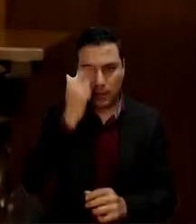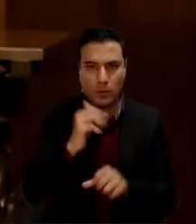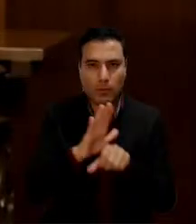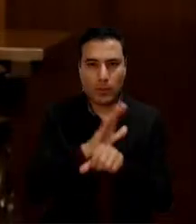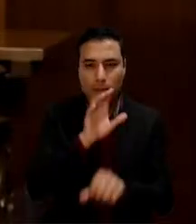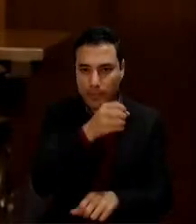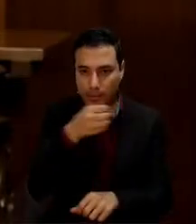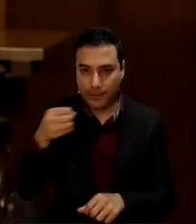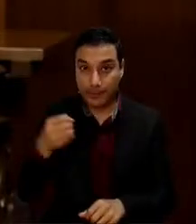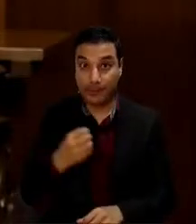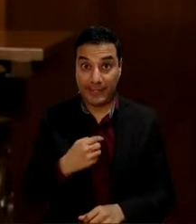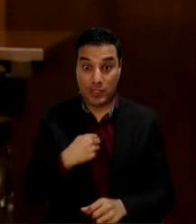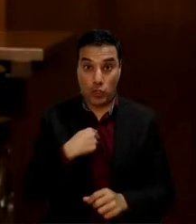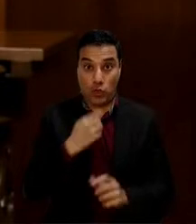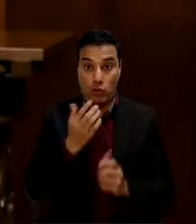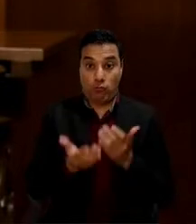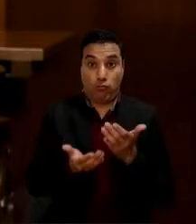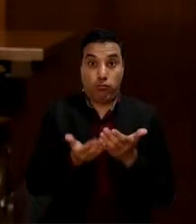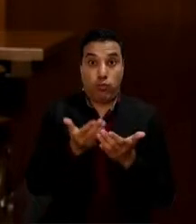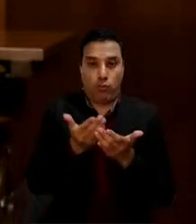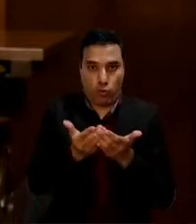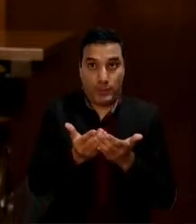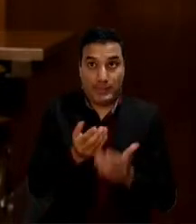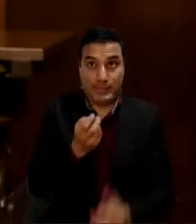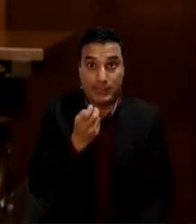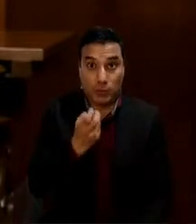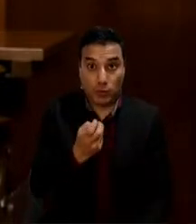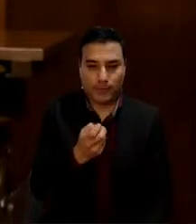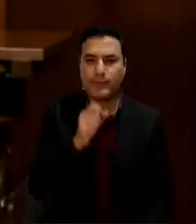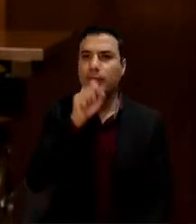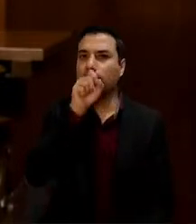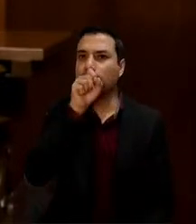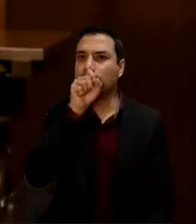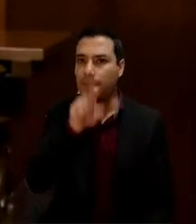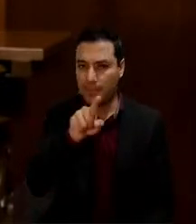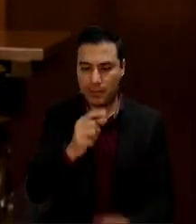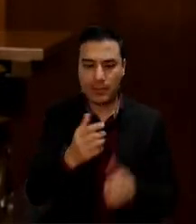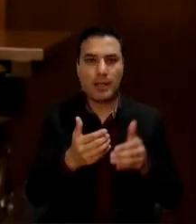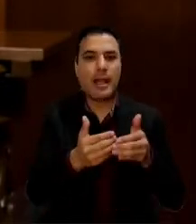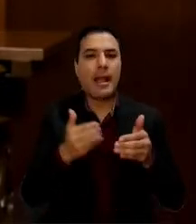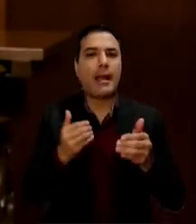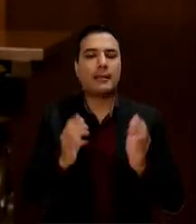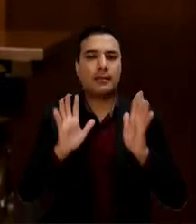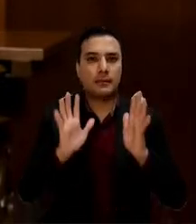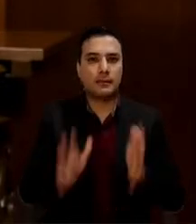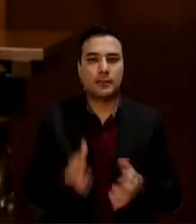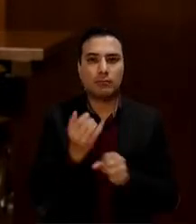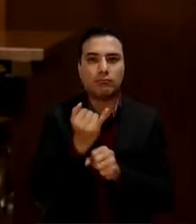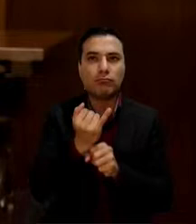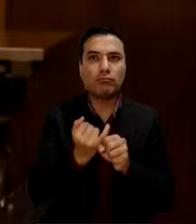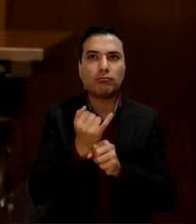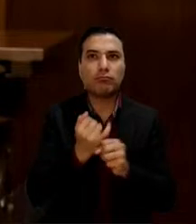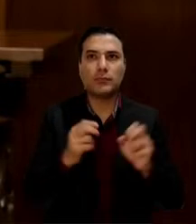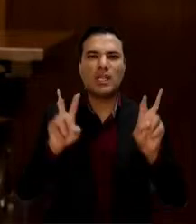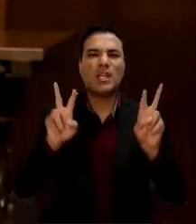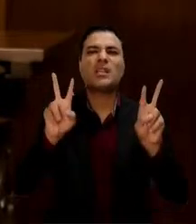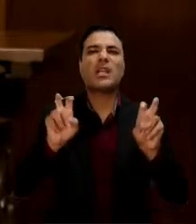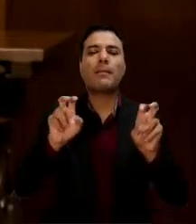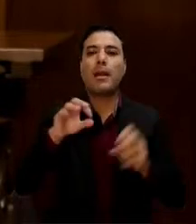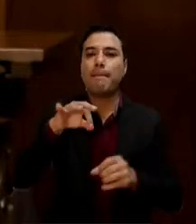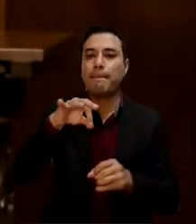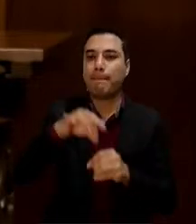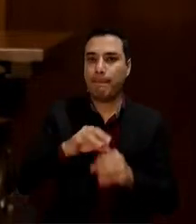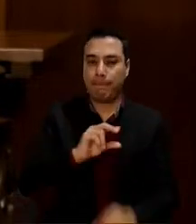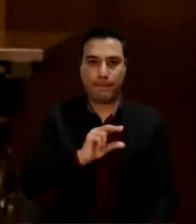presente propuesta legislativa también contiene el estudio referente a la temática del voto particular y